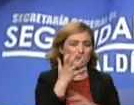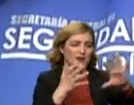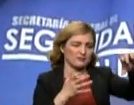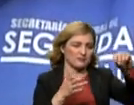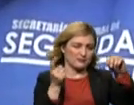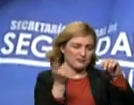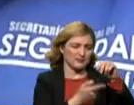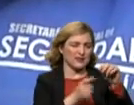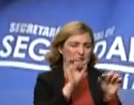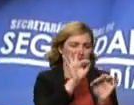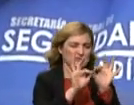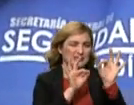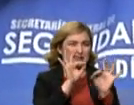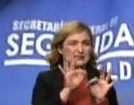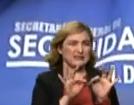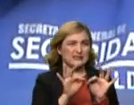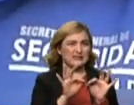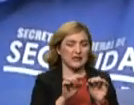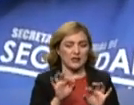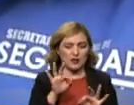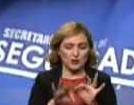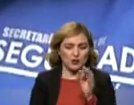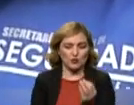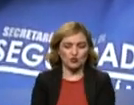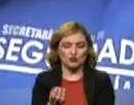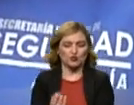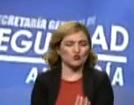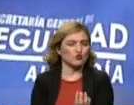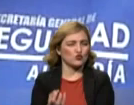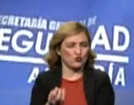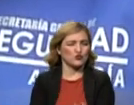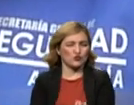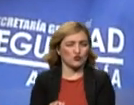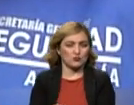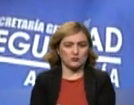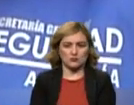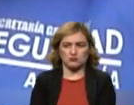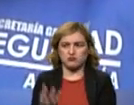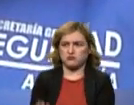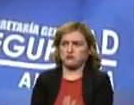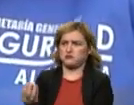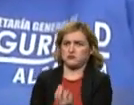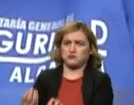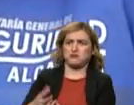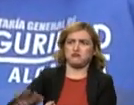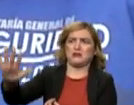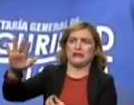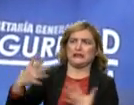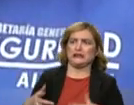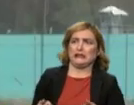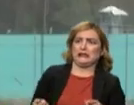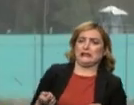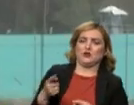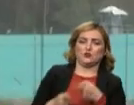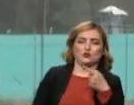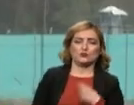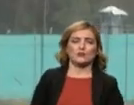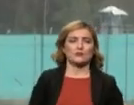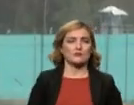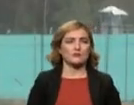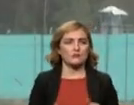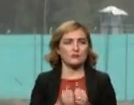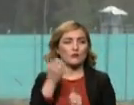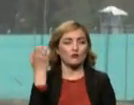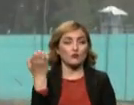como tienen espinos, hizo una pequeña fogata que se le salió de control y se prendió a la maleza. Los equipos